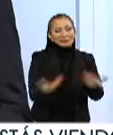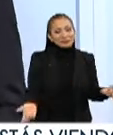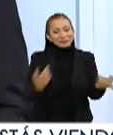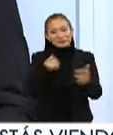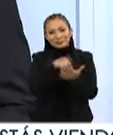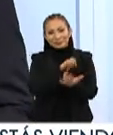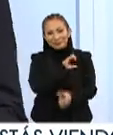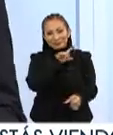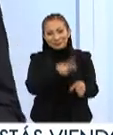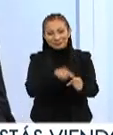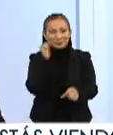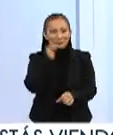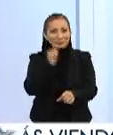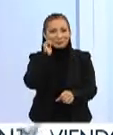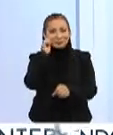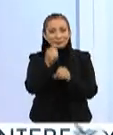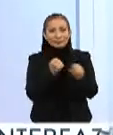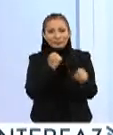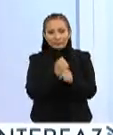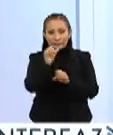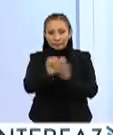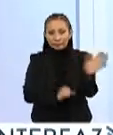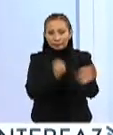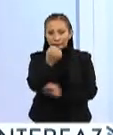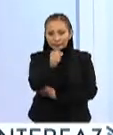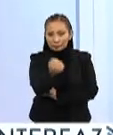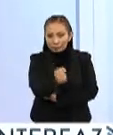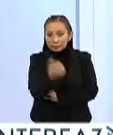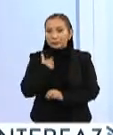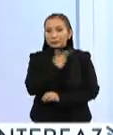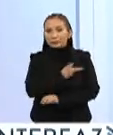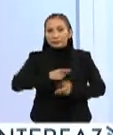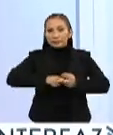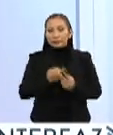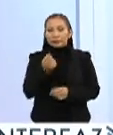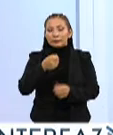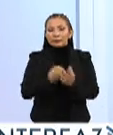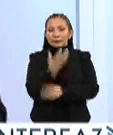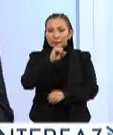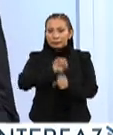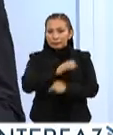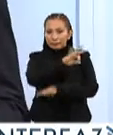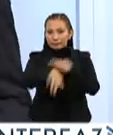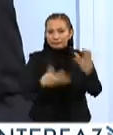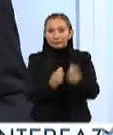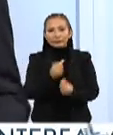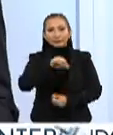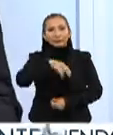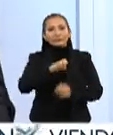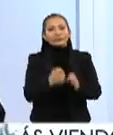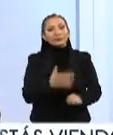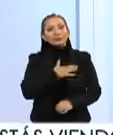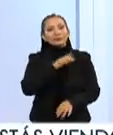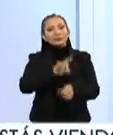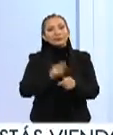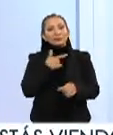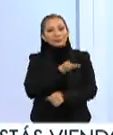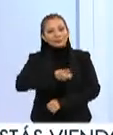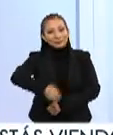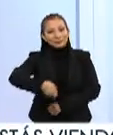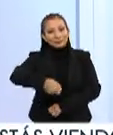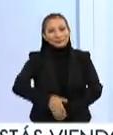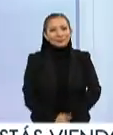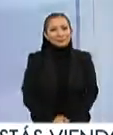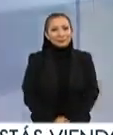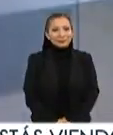pues un día muy especial como todos los años este mes de septiembre. Un gusto iniciar una nueva semana con todos ustedes. Ana Cris, ¿cómo estás? Muy buenos días, es un gusto